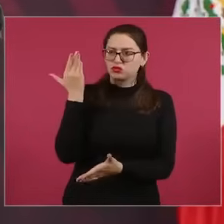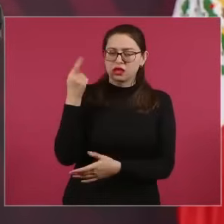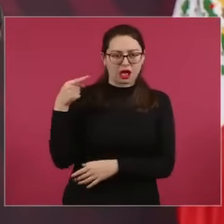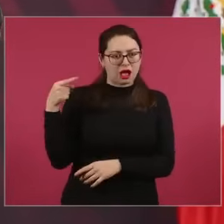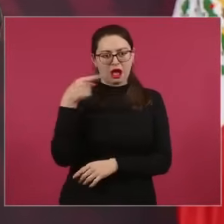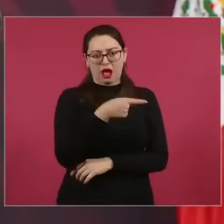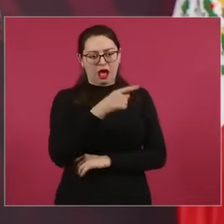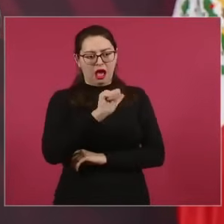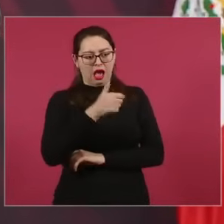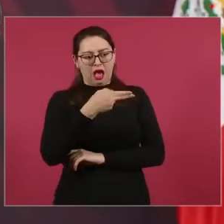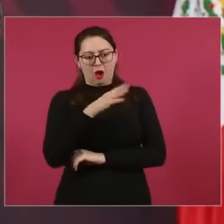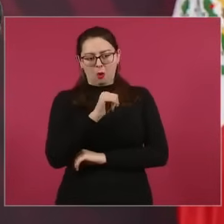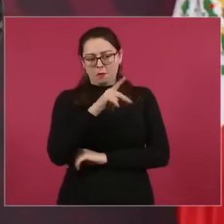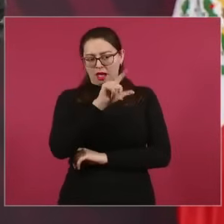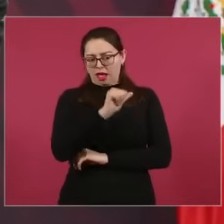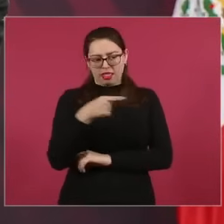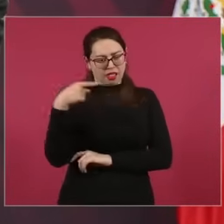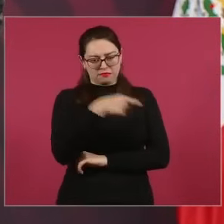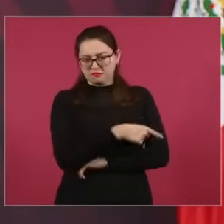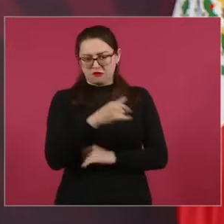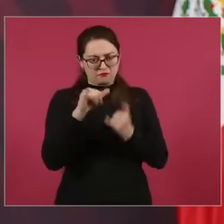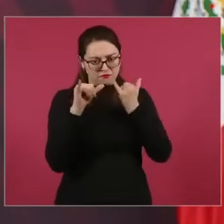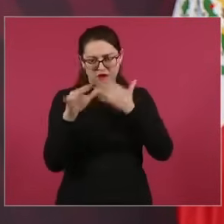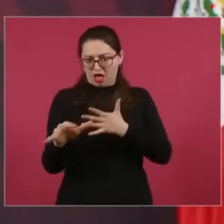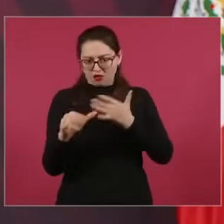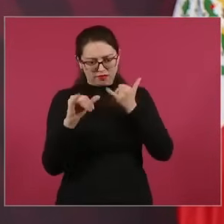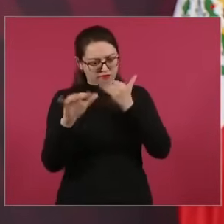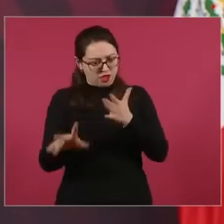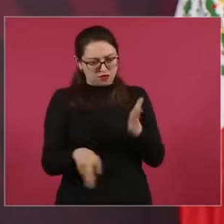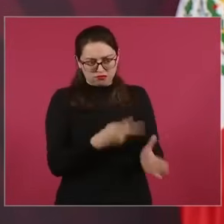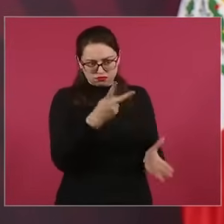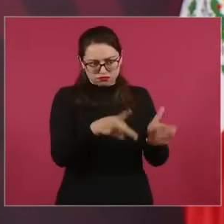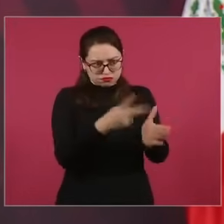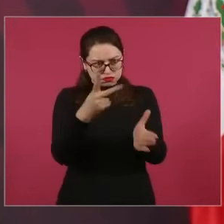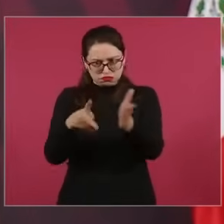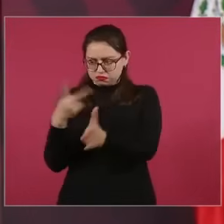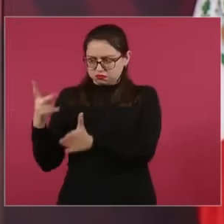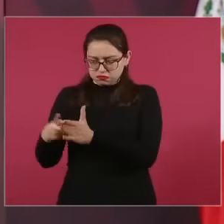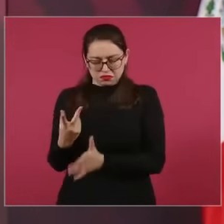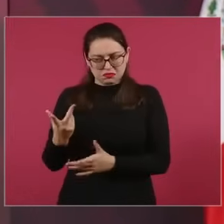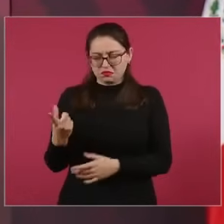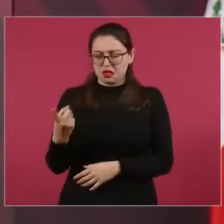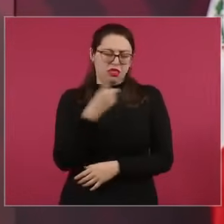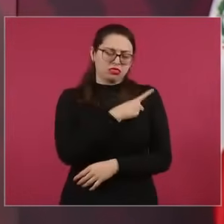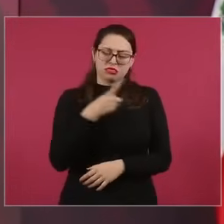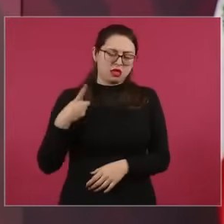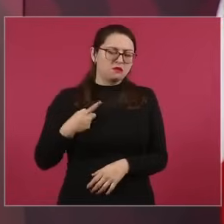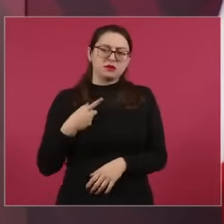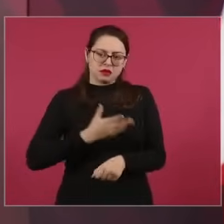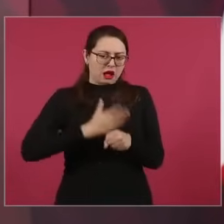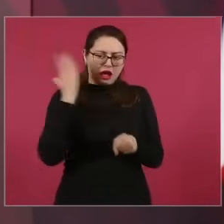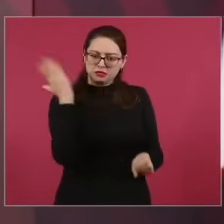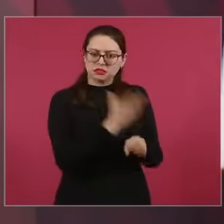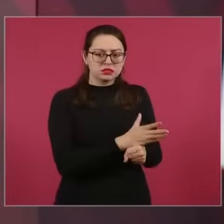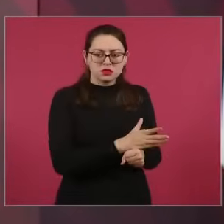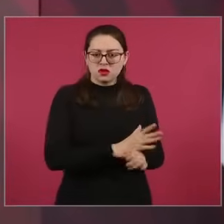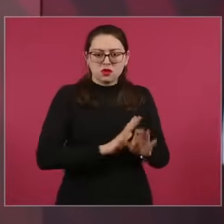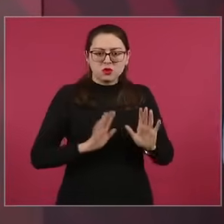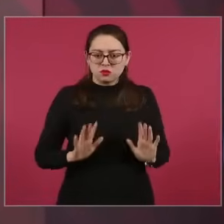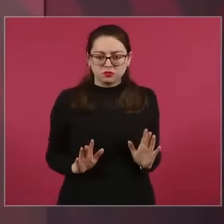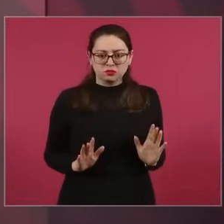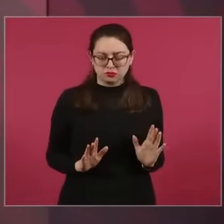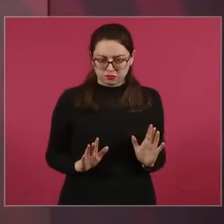al maestro Batis, porque teníamos todos los días, como ahora, una reunión de gabinete de